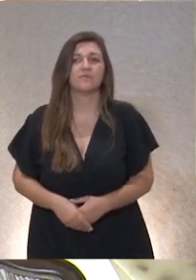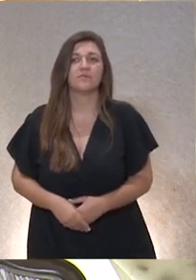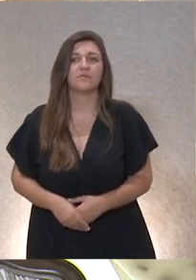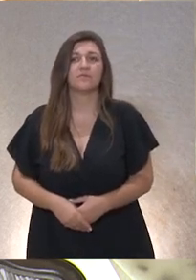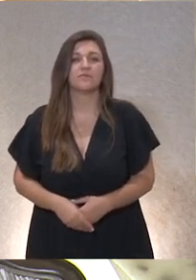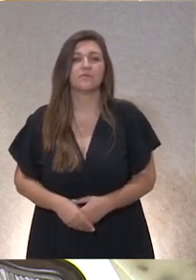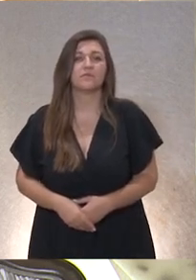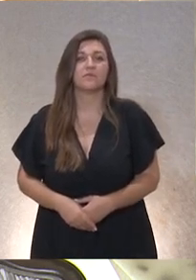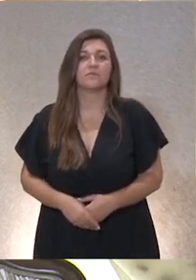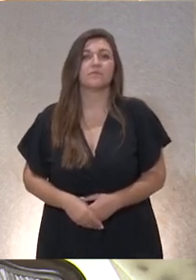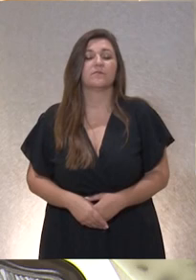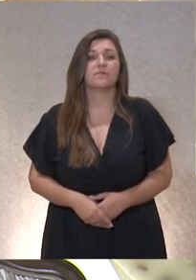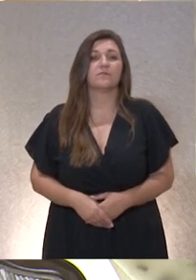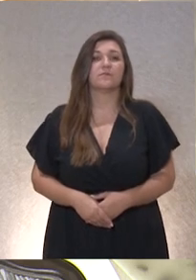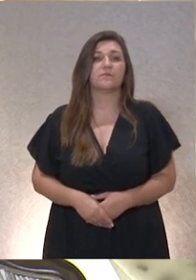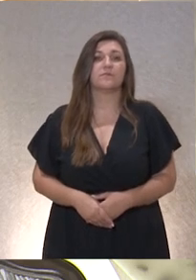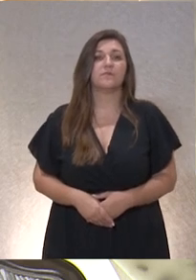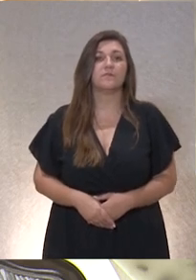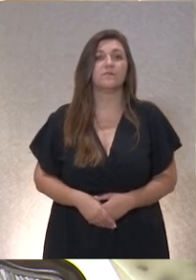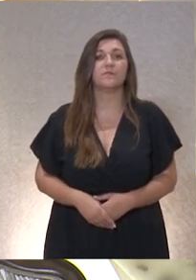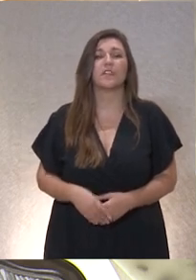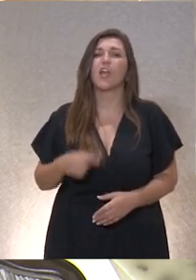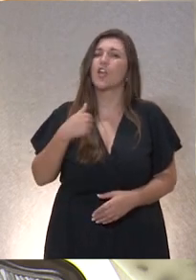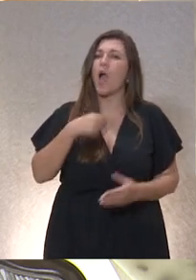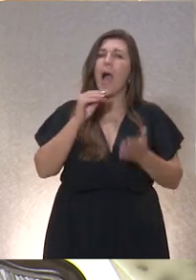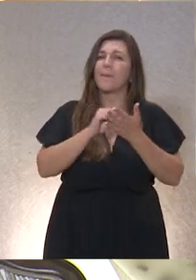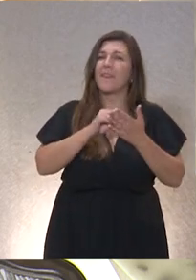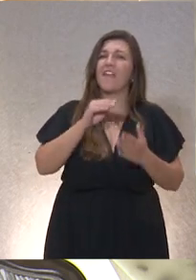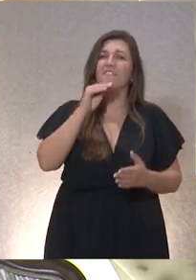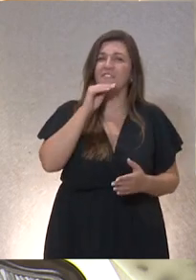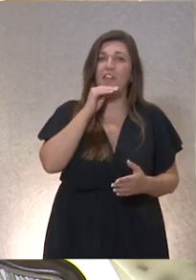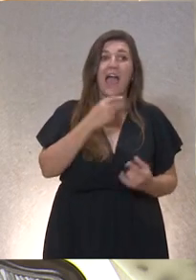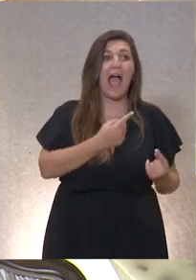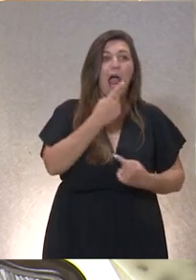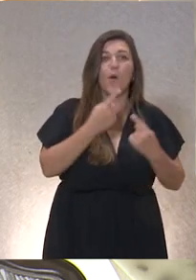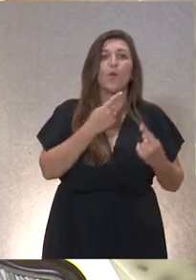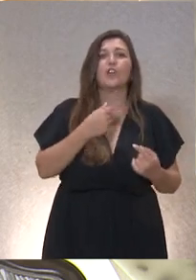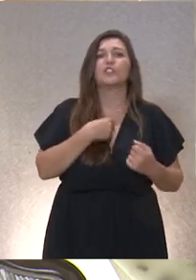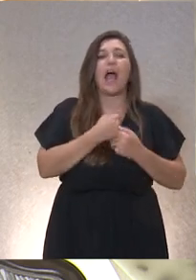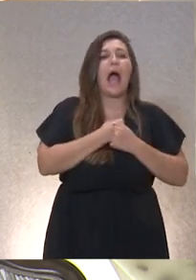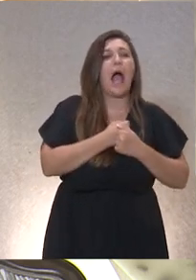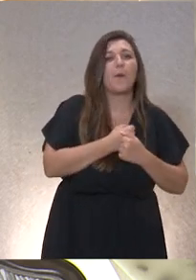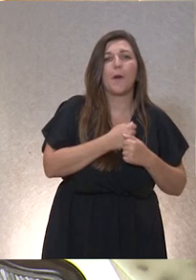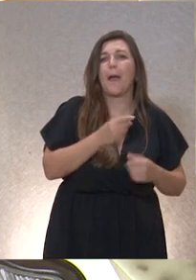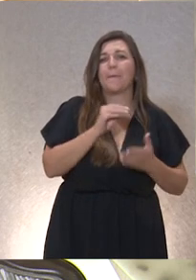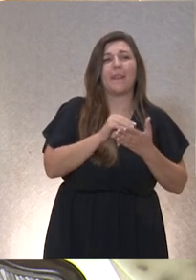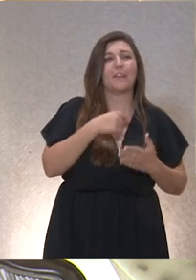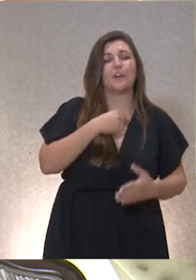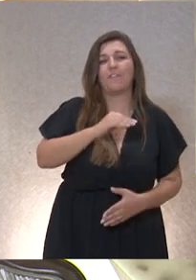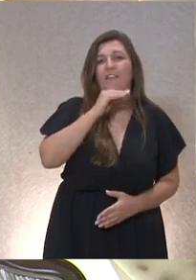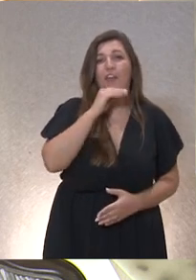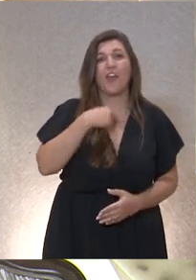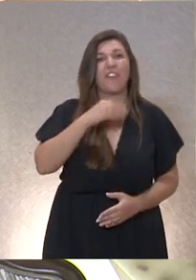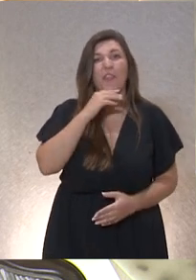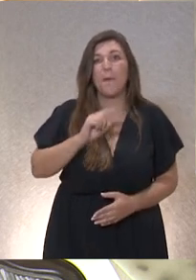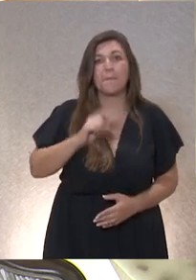es oculto que me cabreo me cabreo con aquellos que más amo más que con los que menos amo con el peligo que más